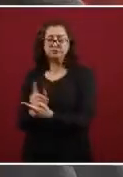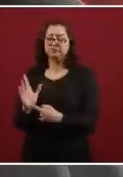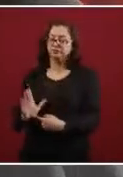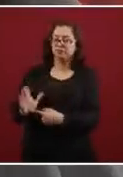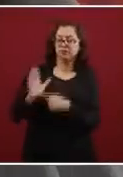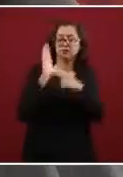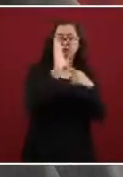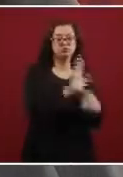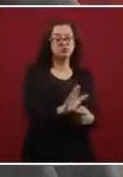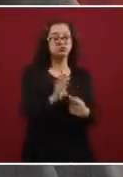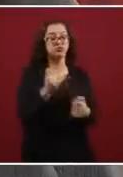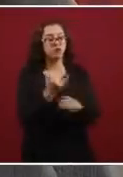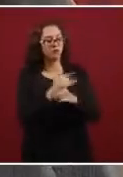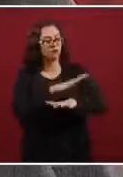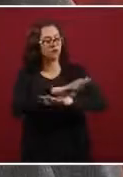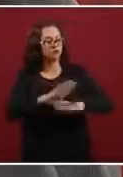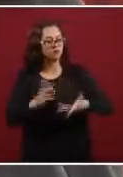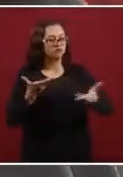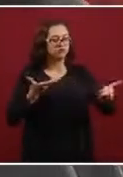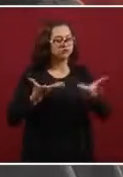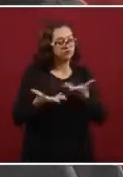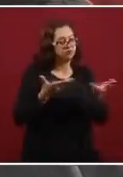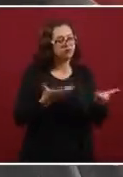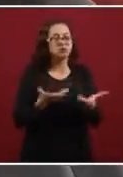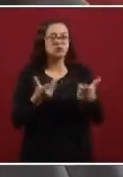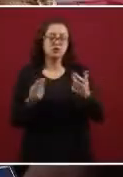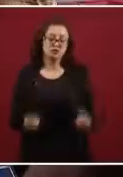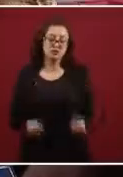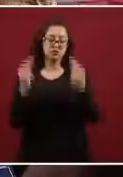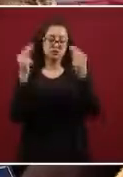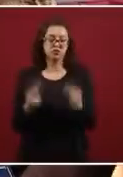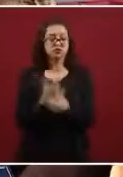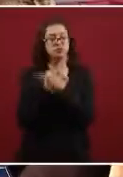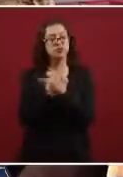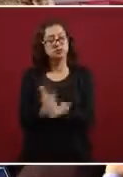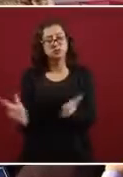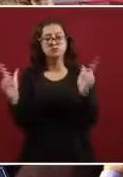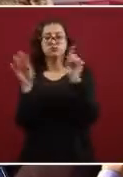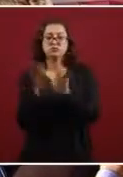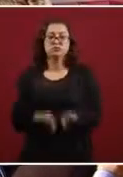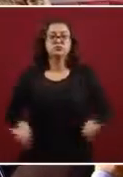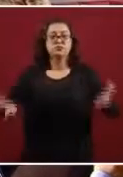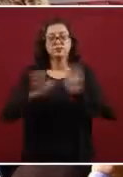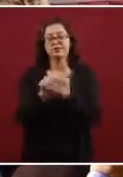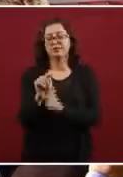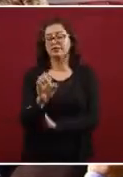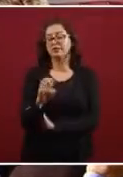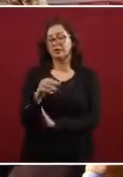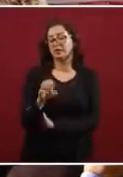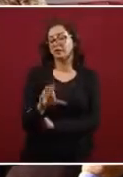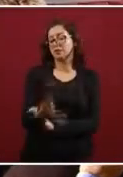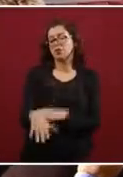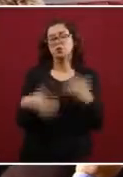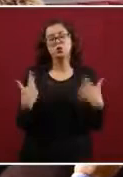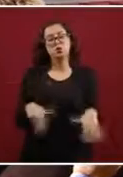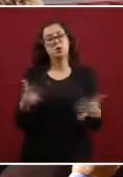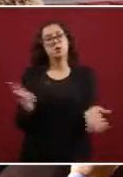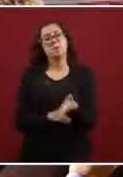y argumentos la importancia del comercio libre con México y el valor del TEMEC para ambos